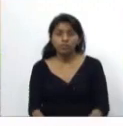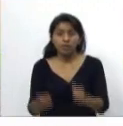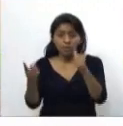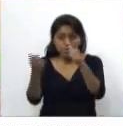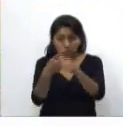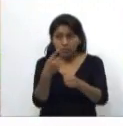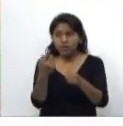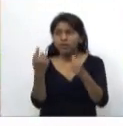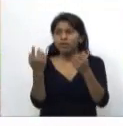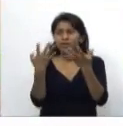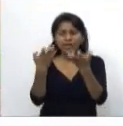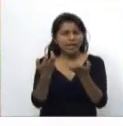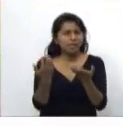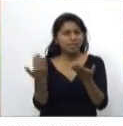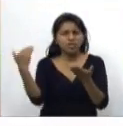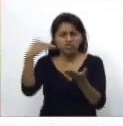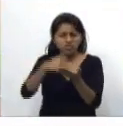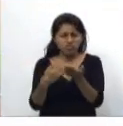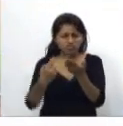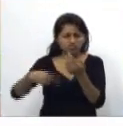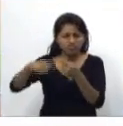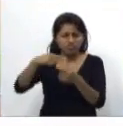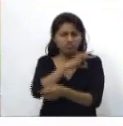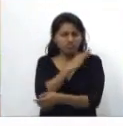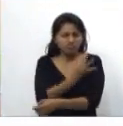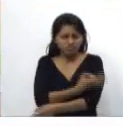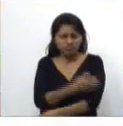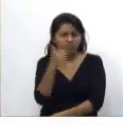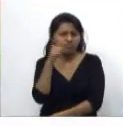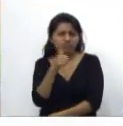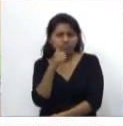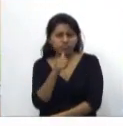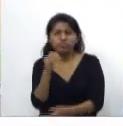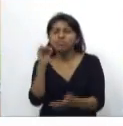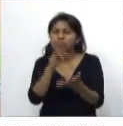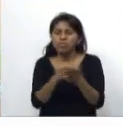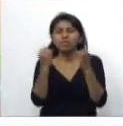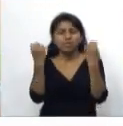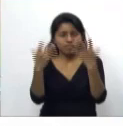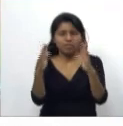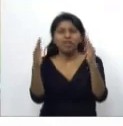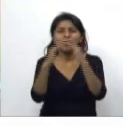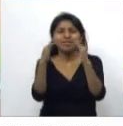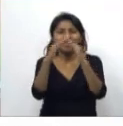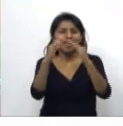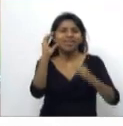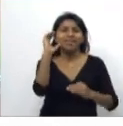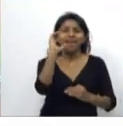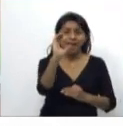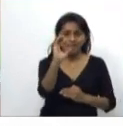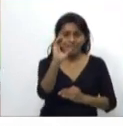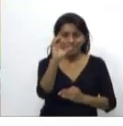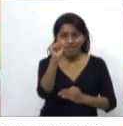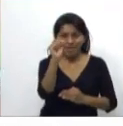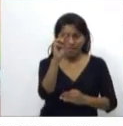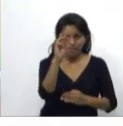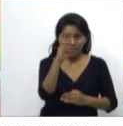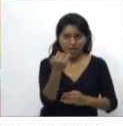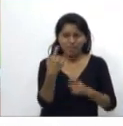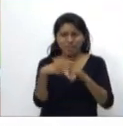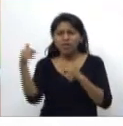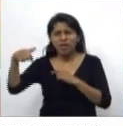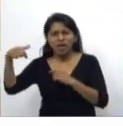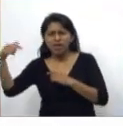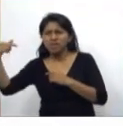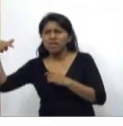porque queremos reivindicar a las mujeres. Por eso ya, digamos, hay una casa del Camba, pero aquí en el altiplano